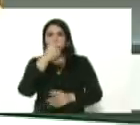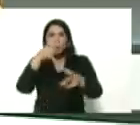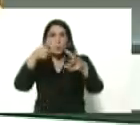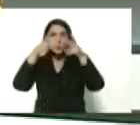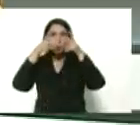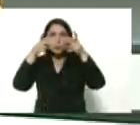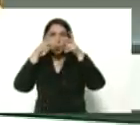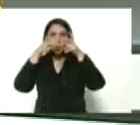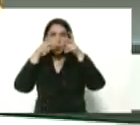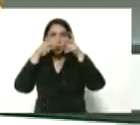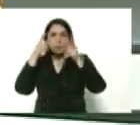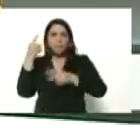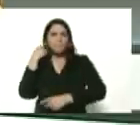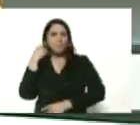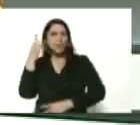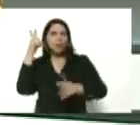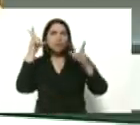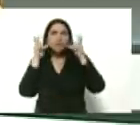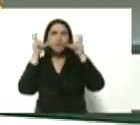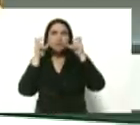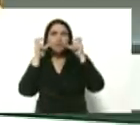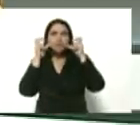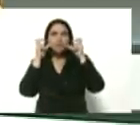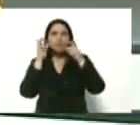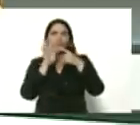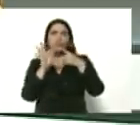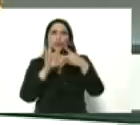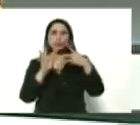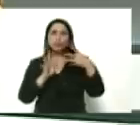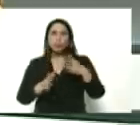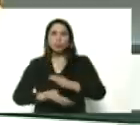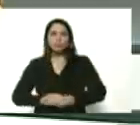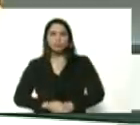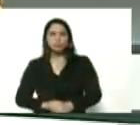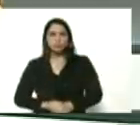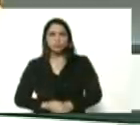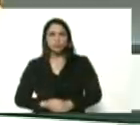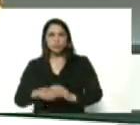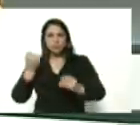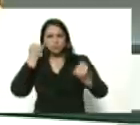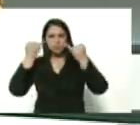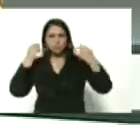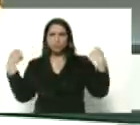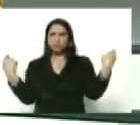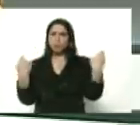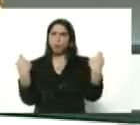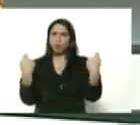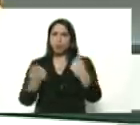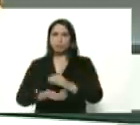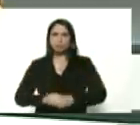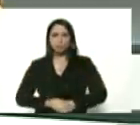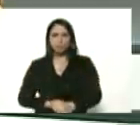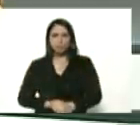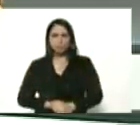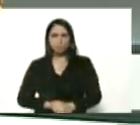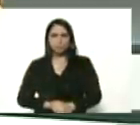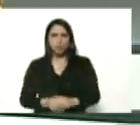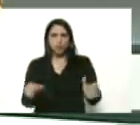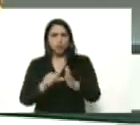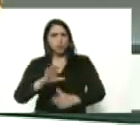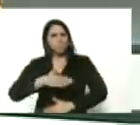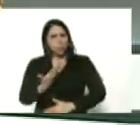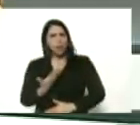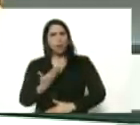mil oídos, y que funcione la inteligencia popular, donde